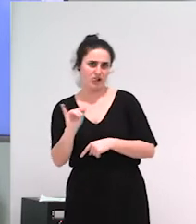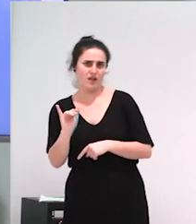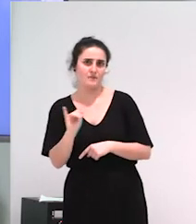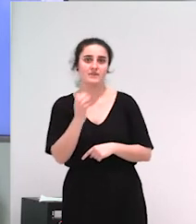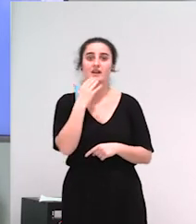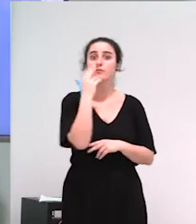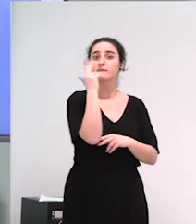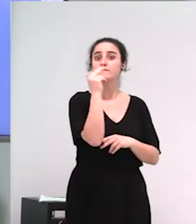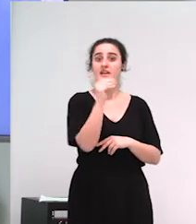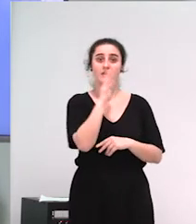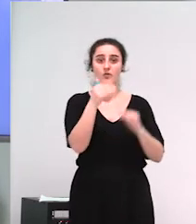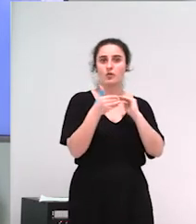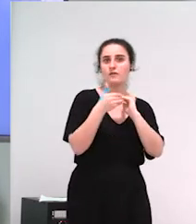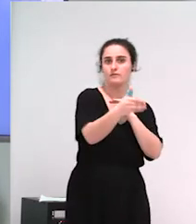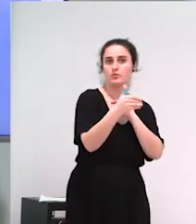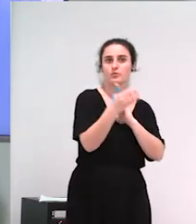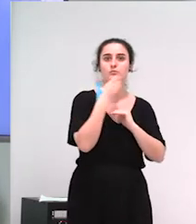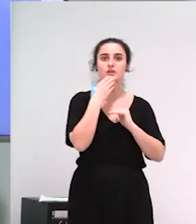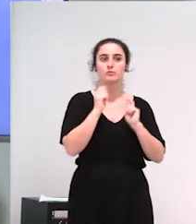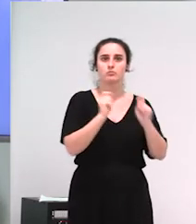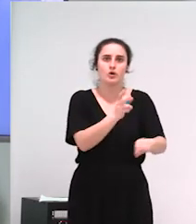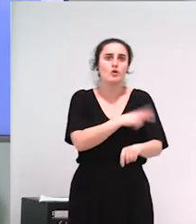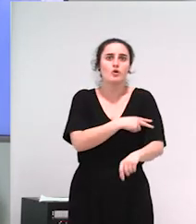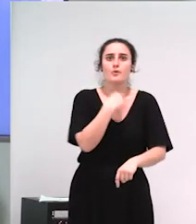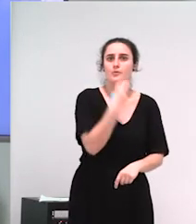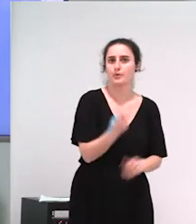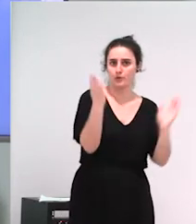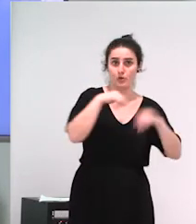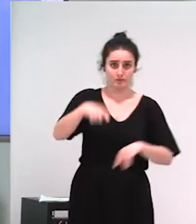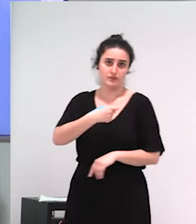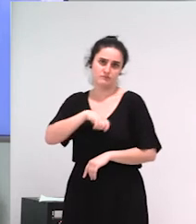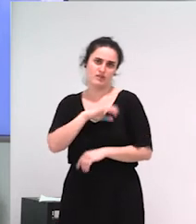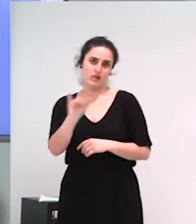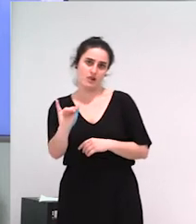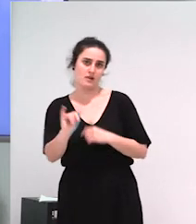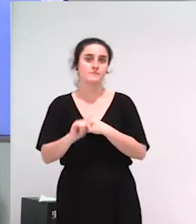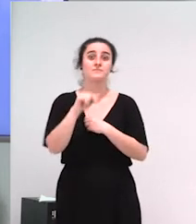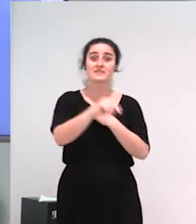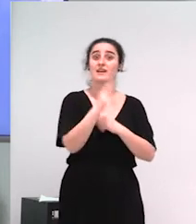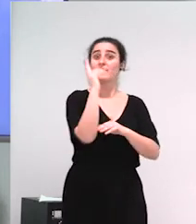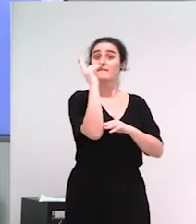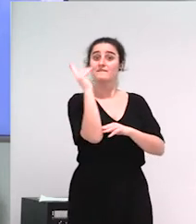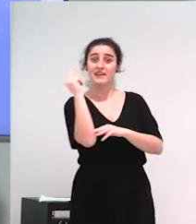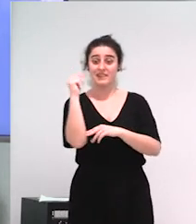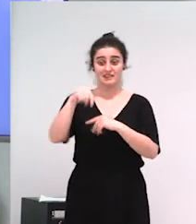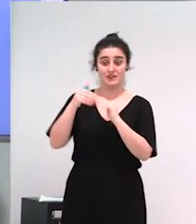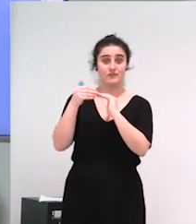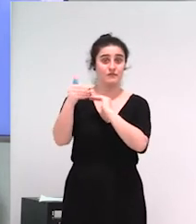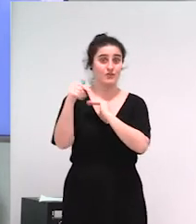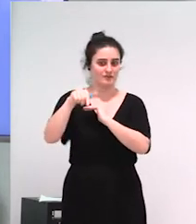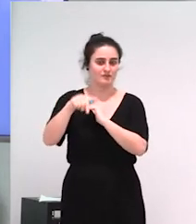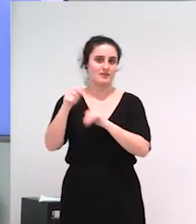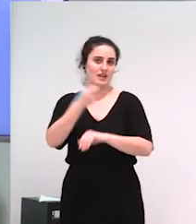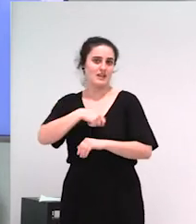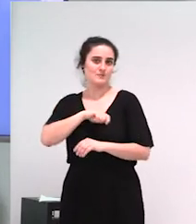lugares Fridays for Future no tiene por qué tener rotaciones de portavoces, en el Estado español sí. Fridays for Future en el Estado español desde el primer momento ha estado